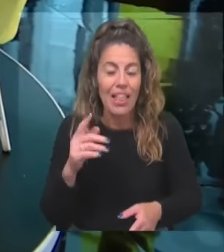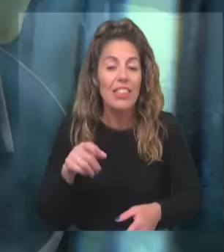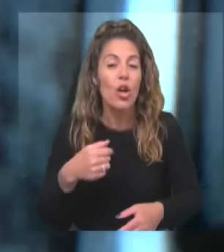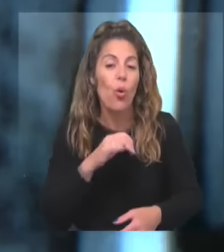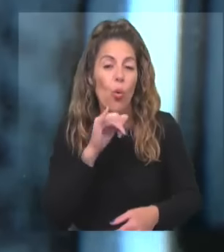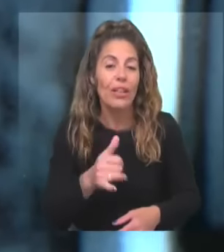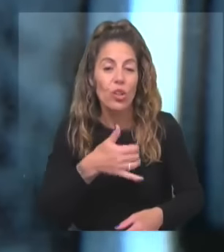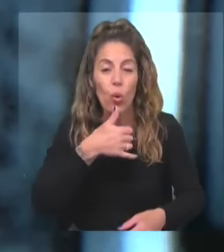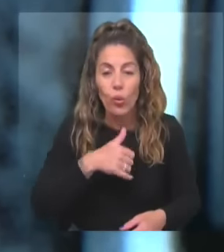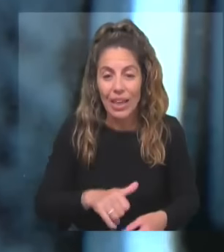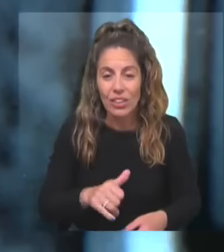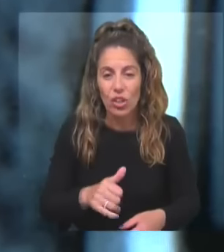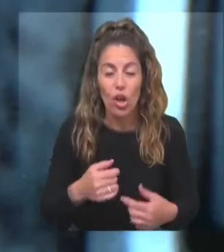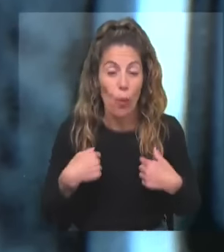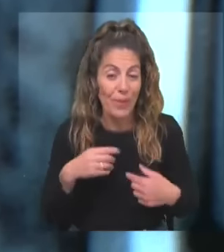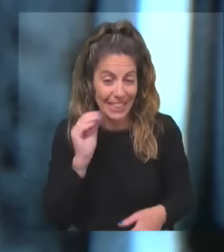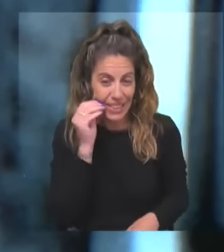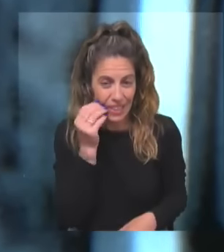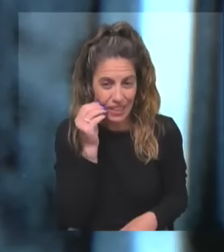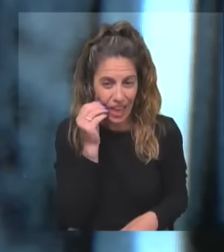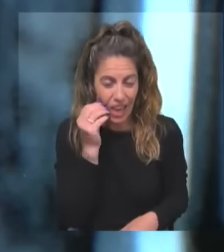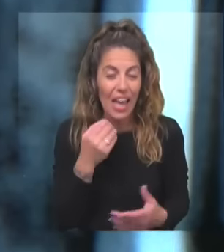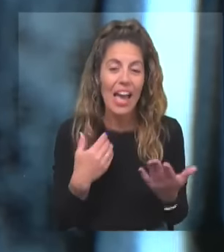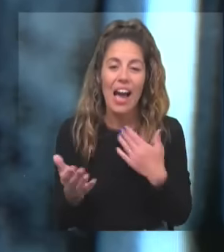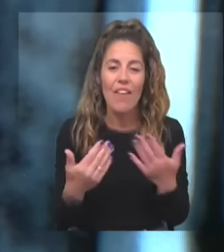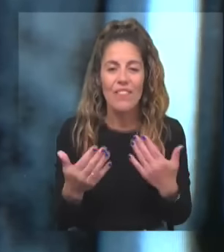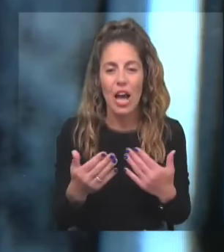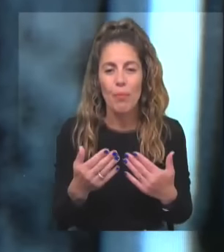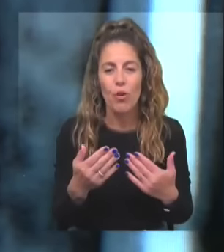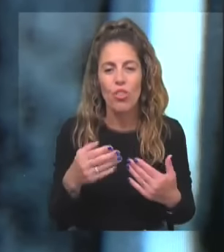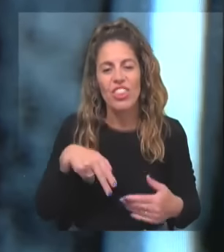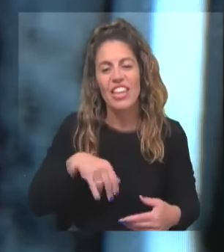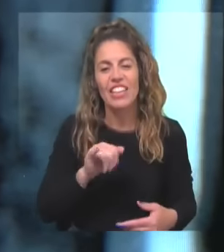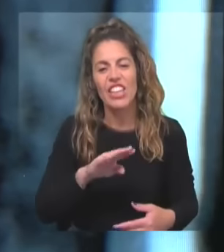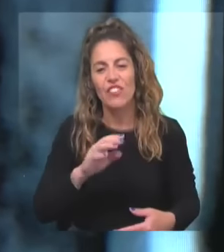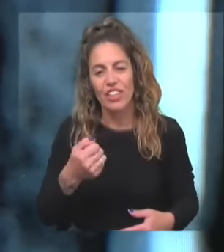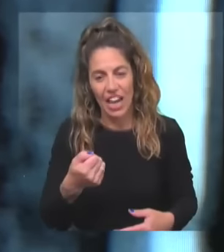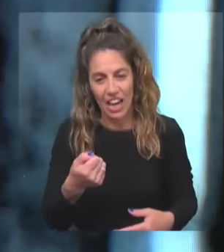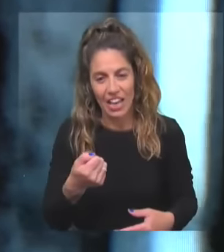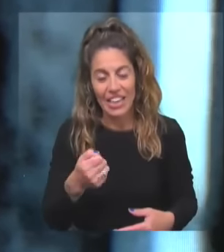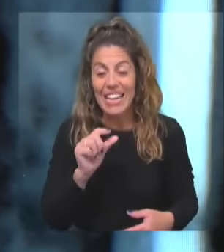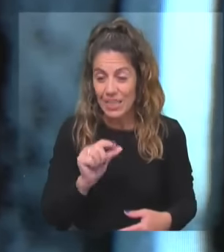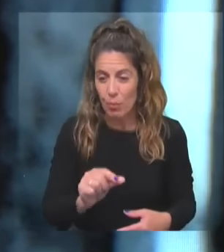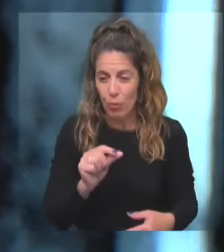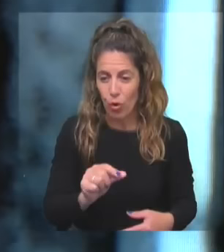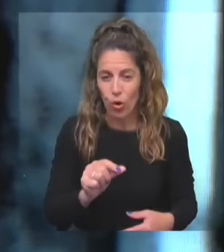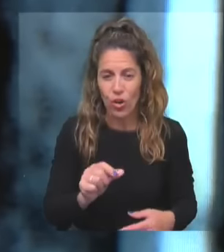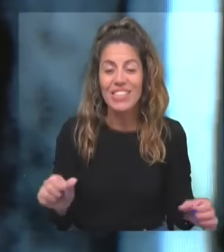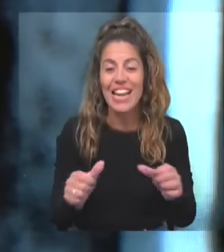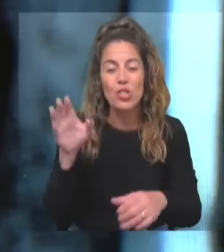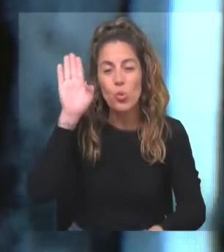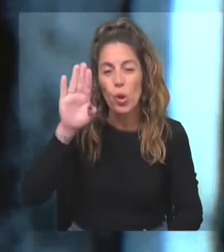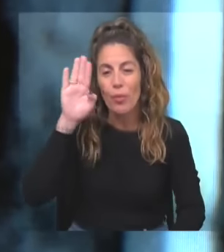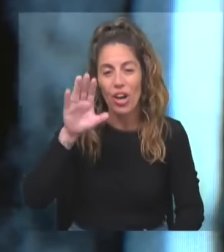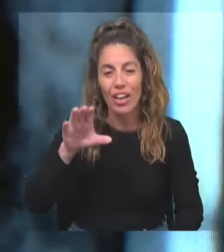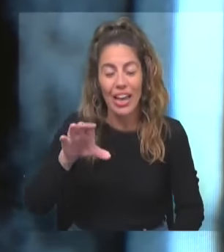anécdota con mi nieta, que hablábamos de Nibia Zabalzagaray, que hace poco... Se le hizo un homenaje